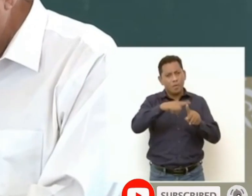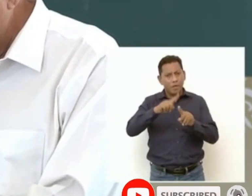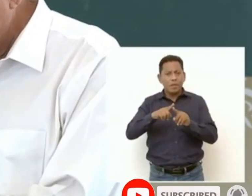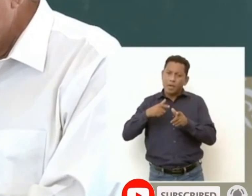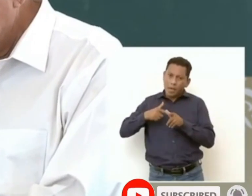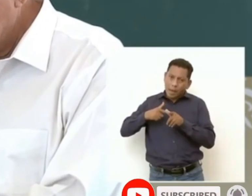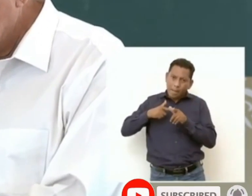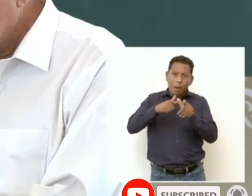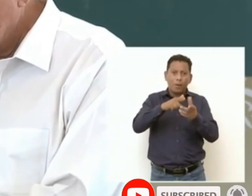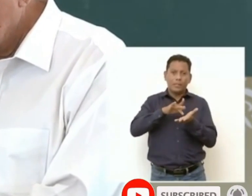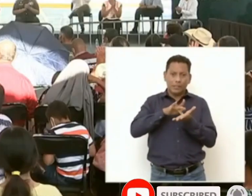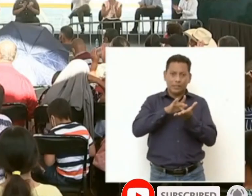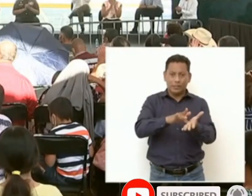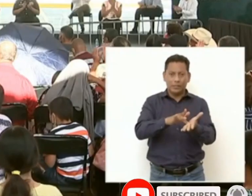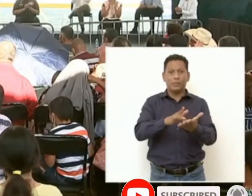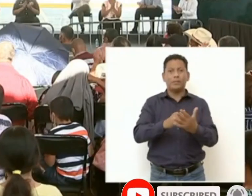haciendo.